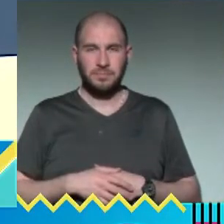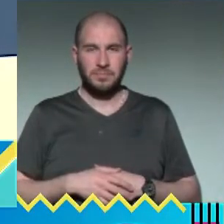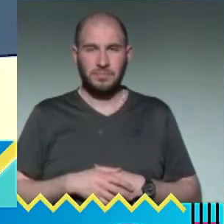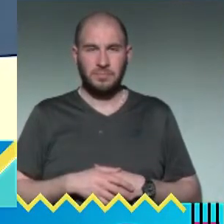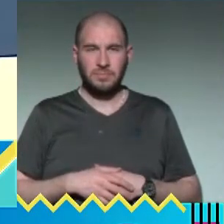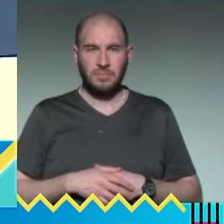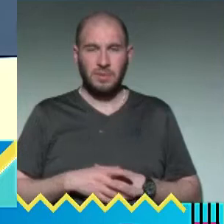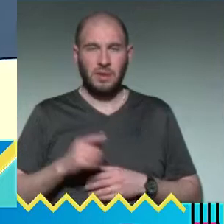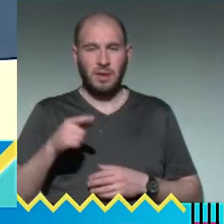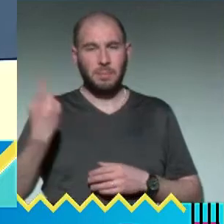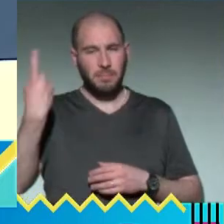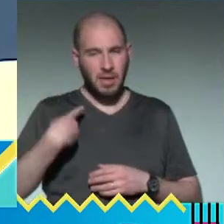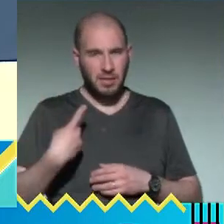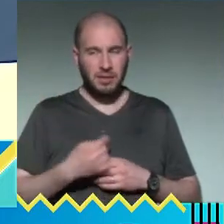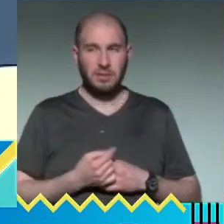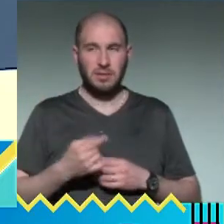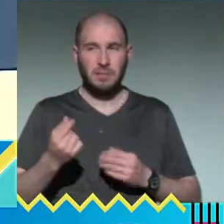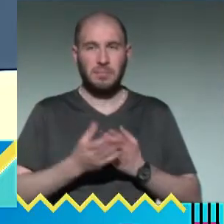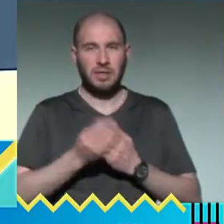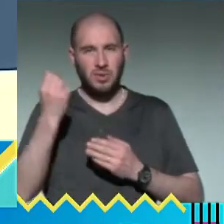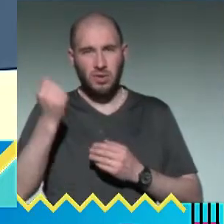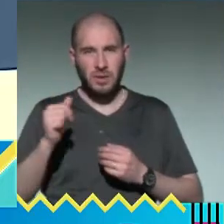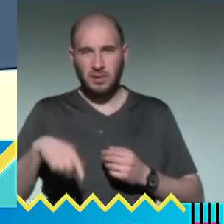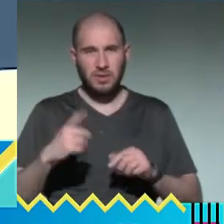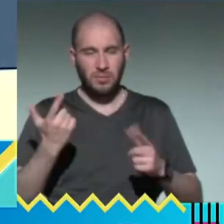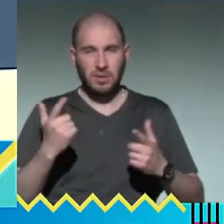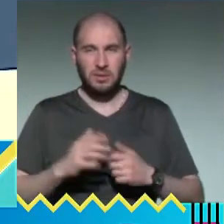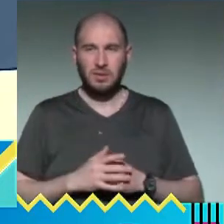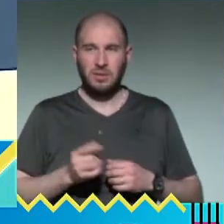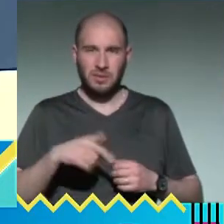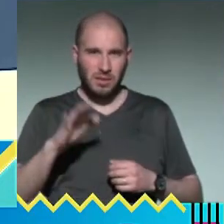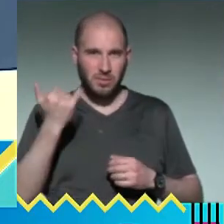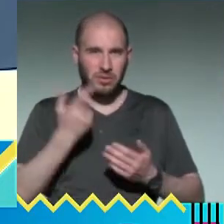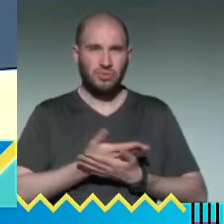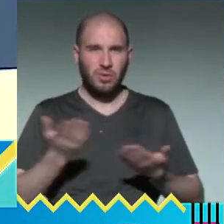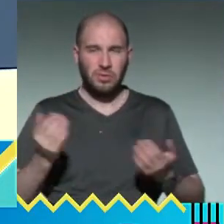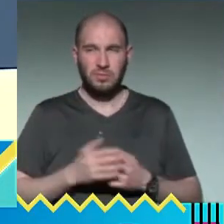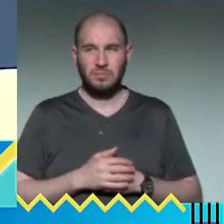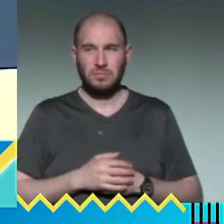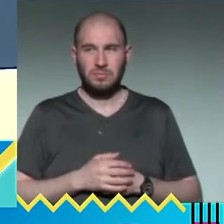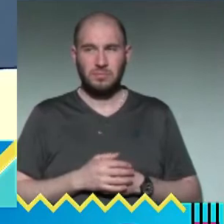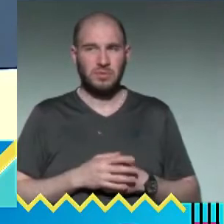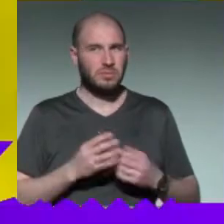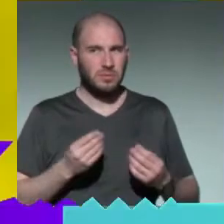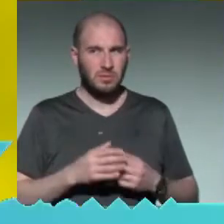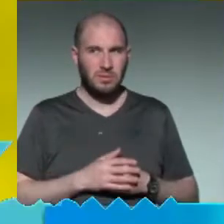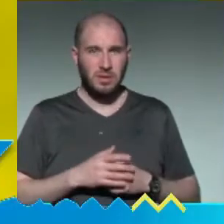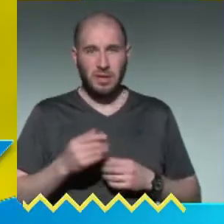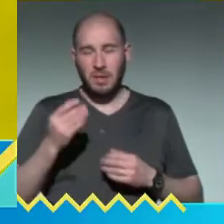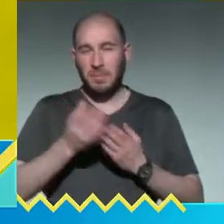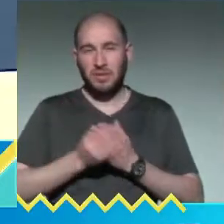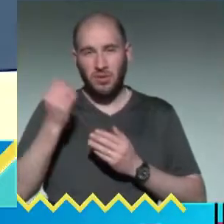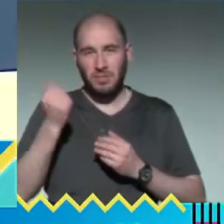nos determina, digamos, no tenemos ministro de Economía en este momento, eso tenemos que ser conscientes todos. ¿Cómo que no? No tenemos